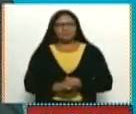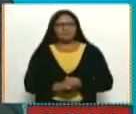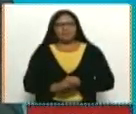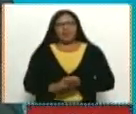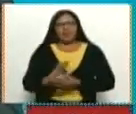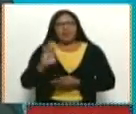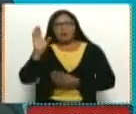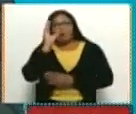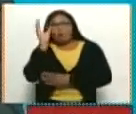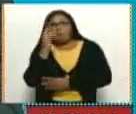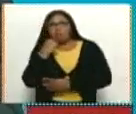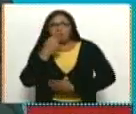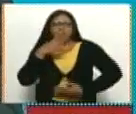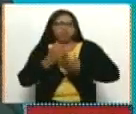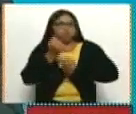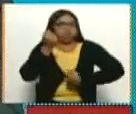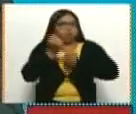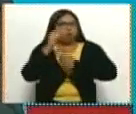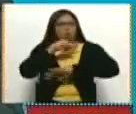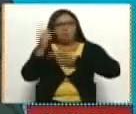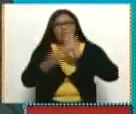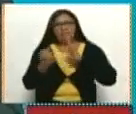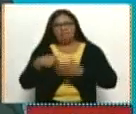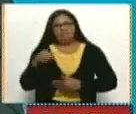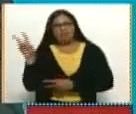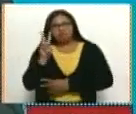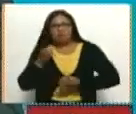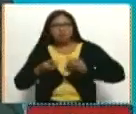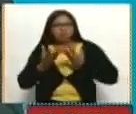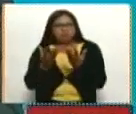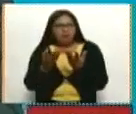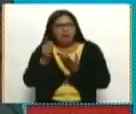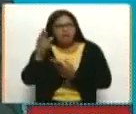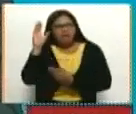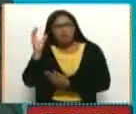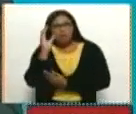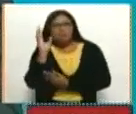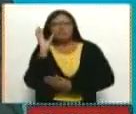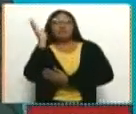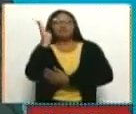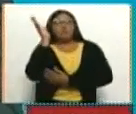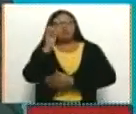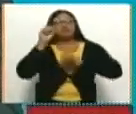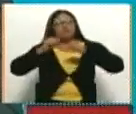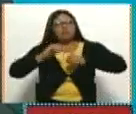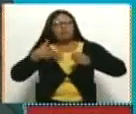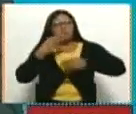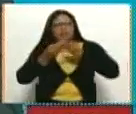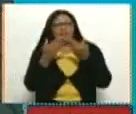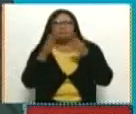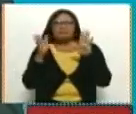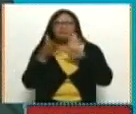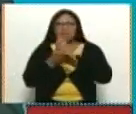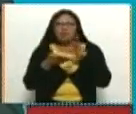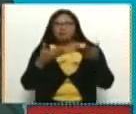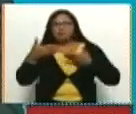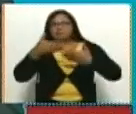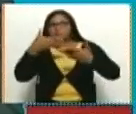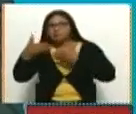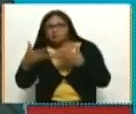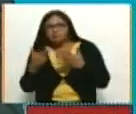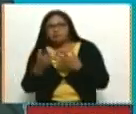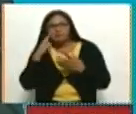manifesté todo el apoyo de Venezuela para que esa cumbre permita dinamizar